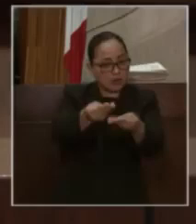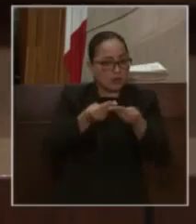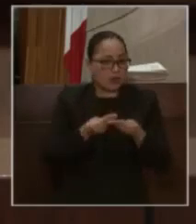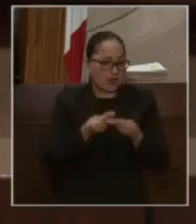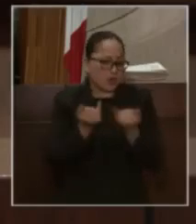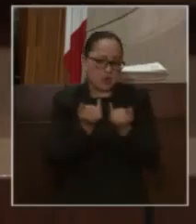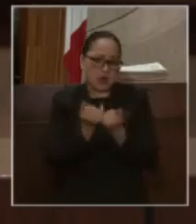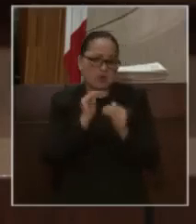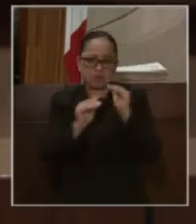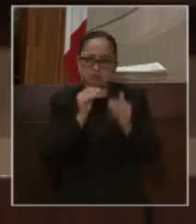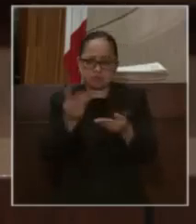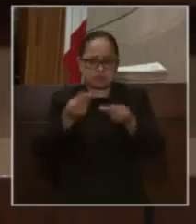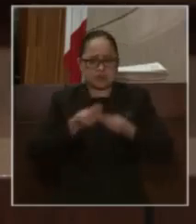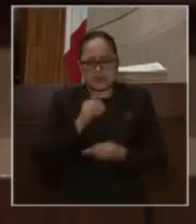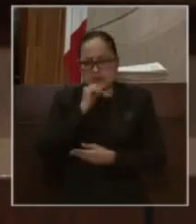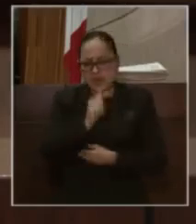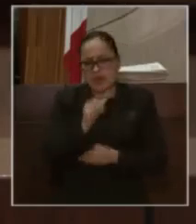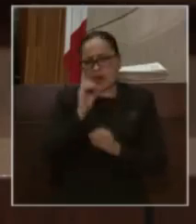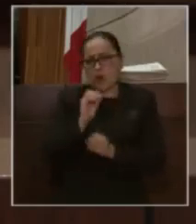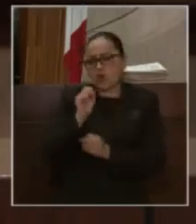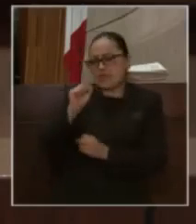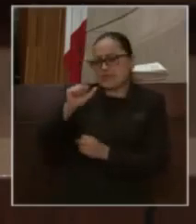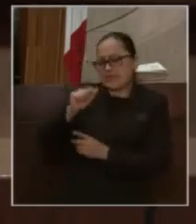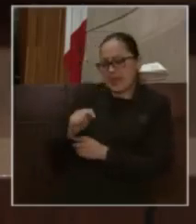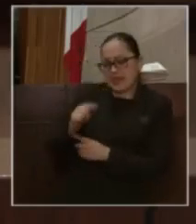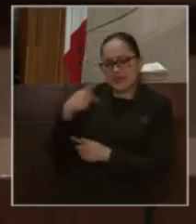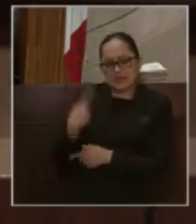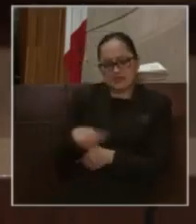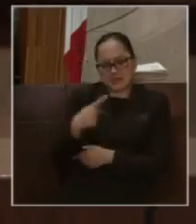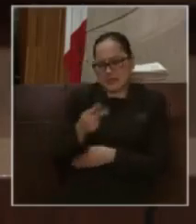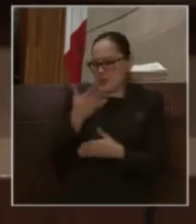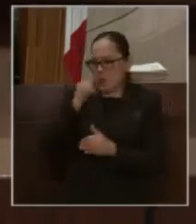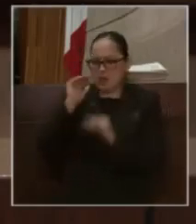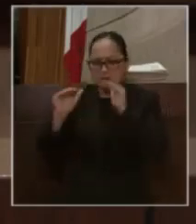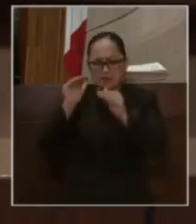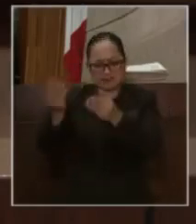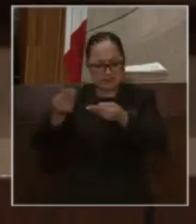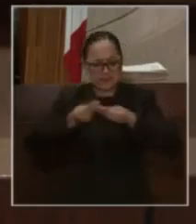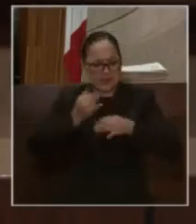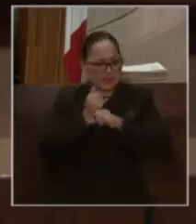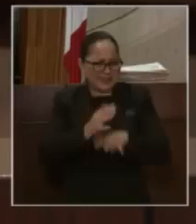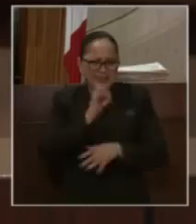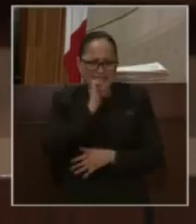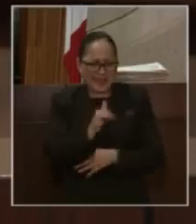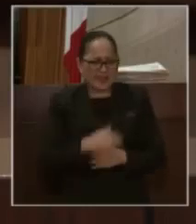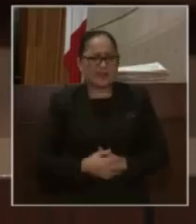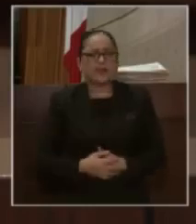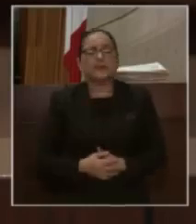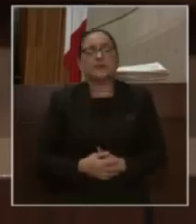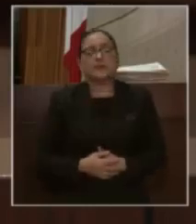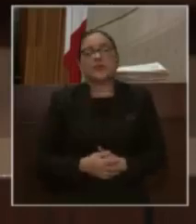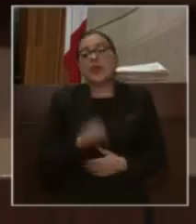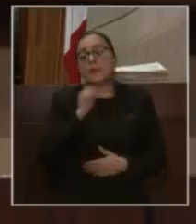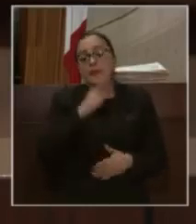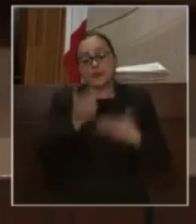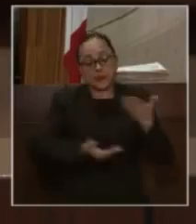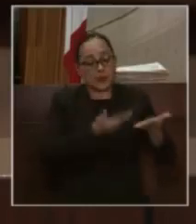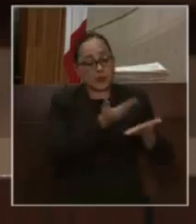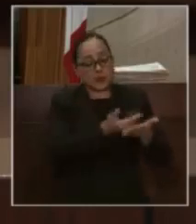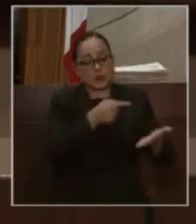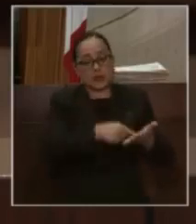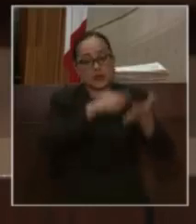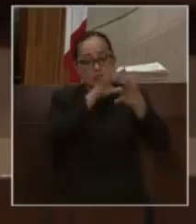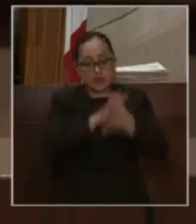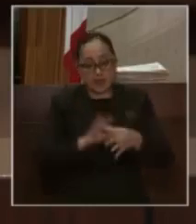así como en la autoridad hacendaria federal. Finalmente, señala también el proyecto,